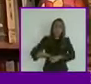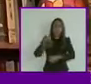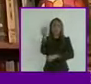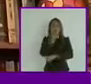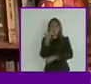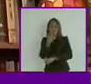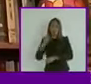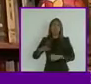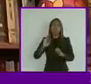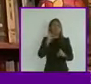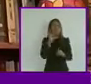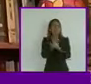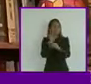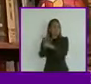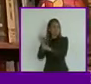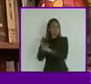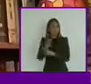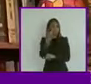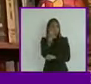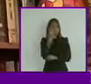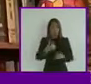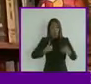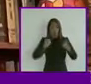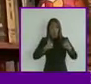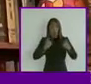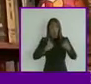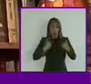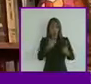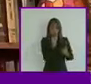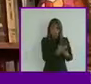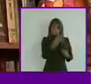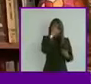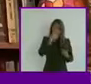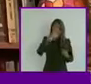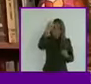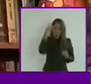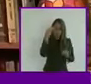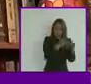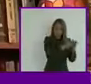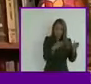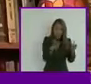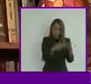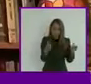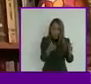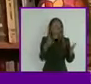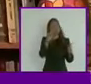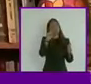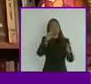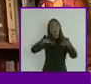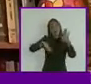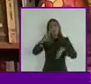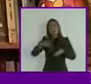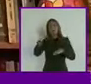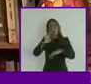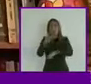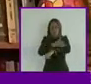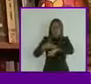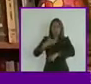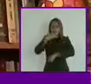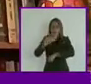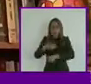comunidad en general. Vaya, creo que ser adolescente no conlleva ser fácil o tener las cosas fáciles, aun cuando tengamos una familia establecida y